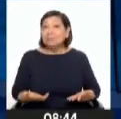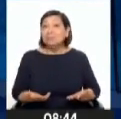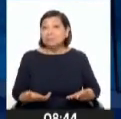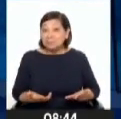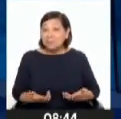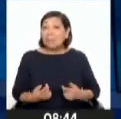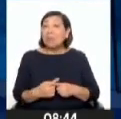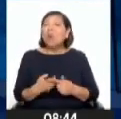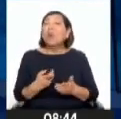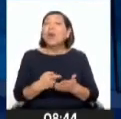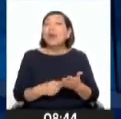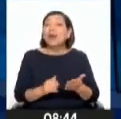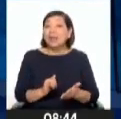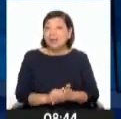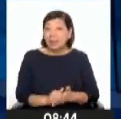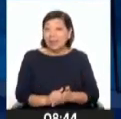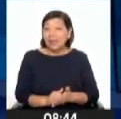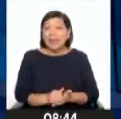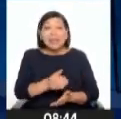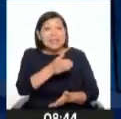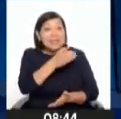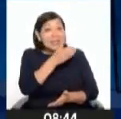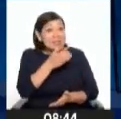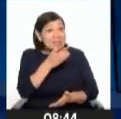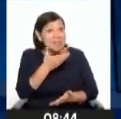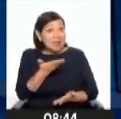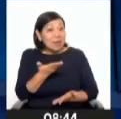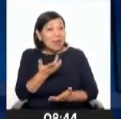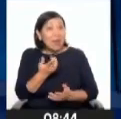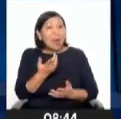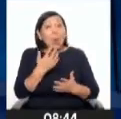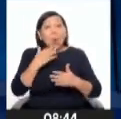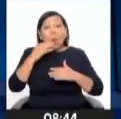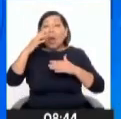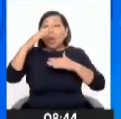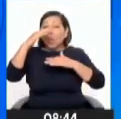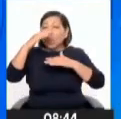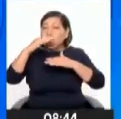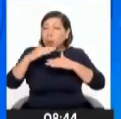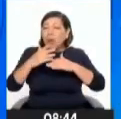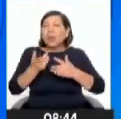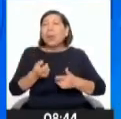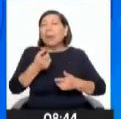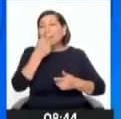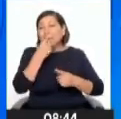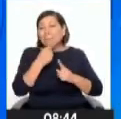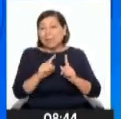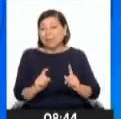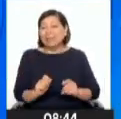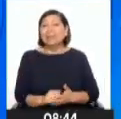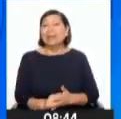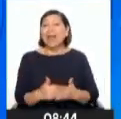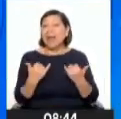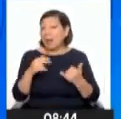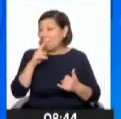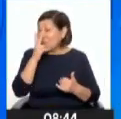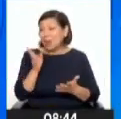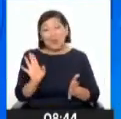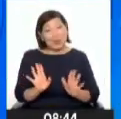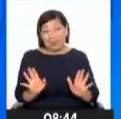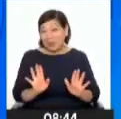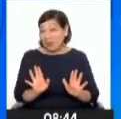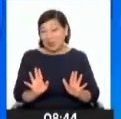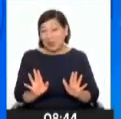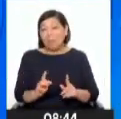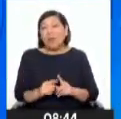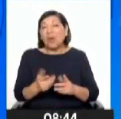muy novedoso. ¿Por qué? Porque la cerveza también es antiinflamatoria y ayuda a descongestionar. Entonces, claro, acá en Perú no lo vamos a